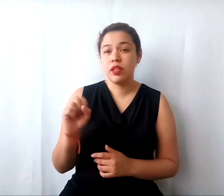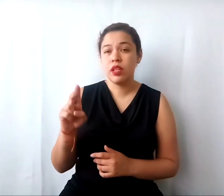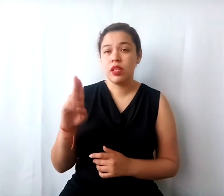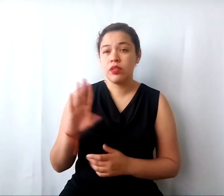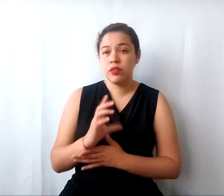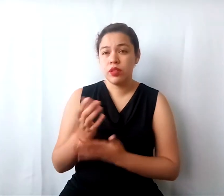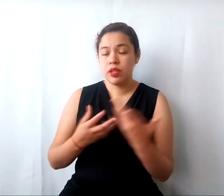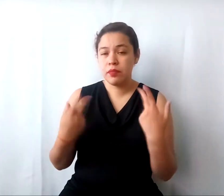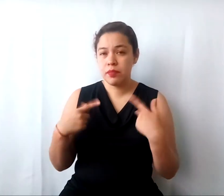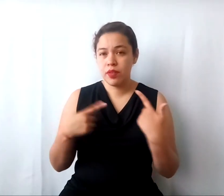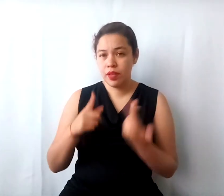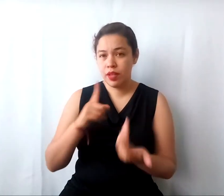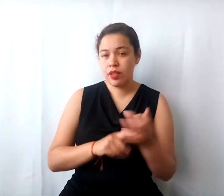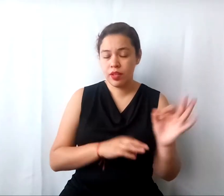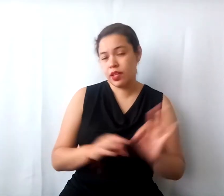personal